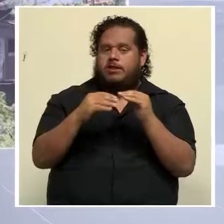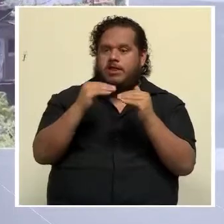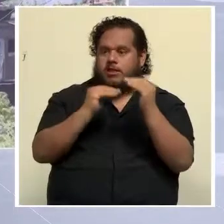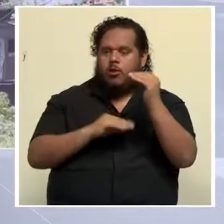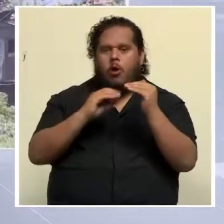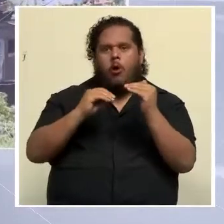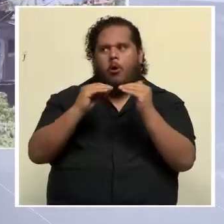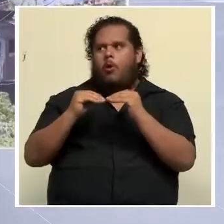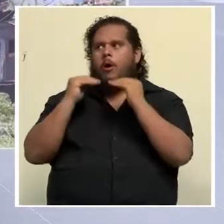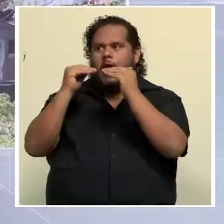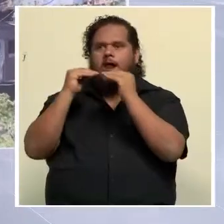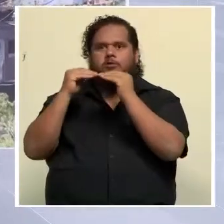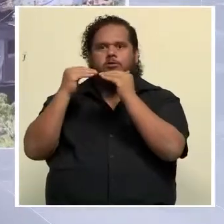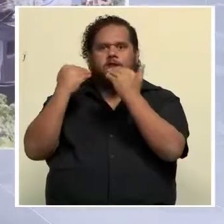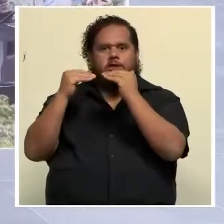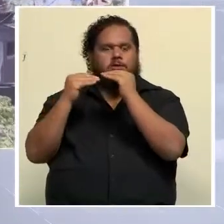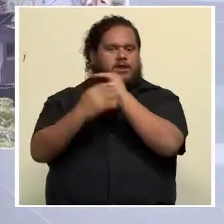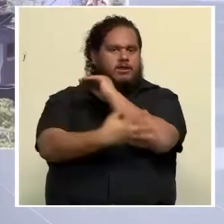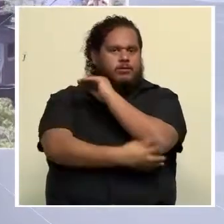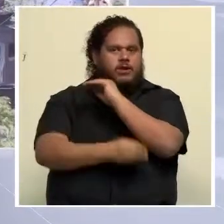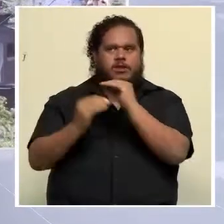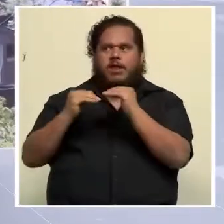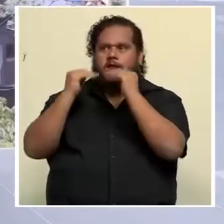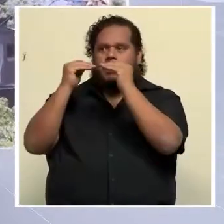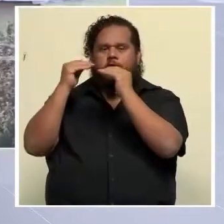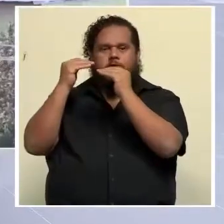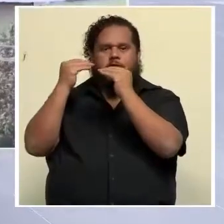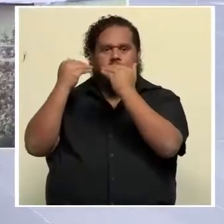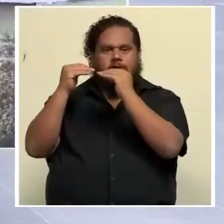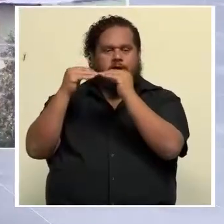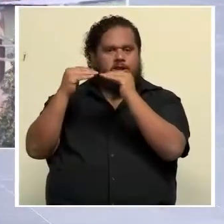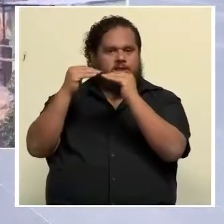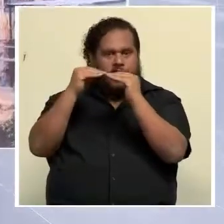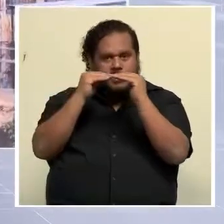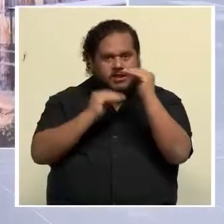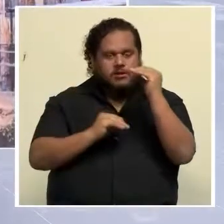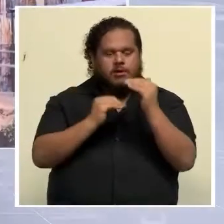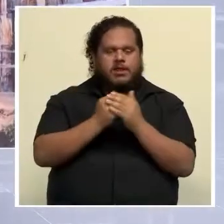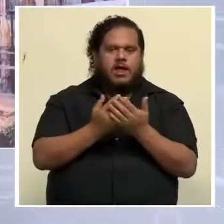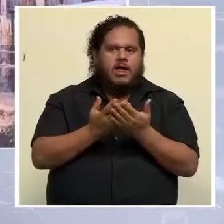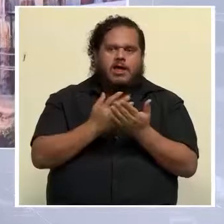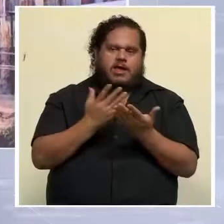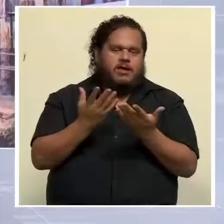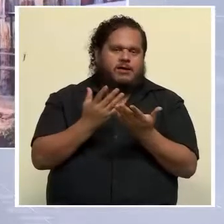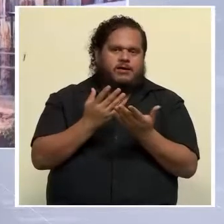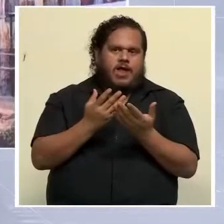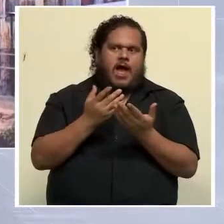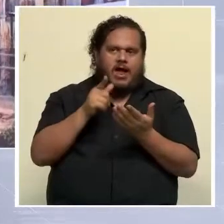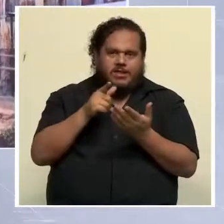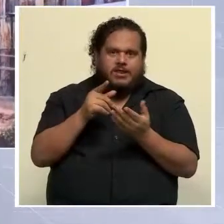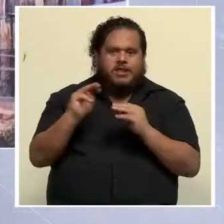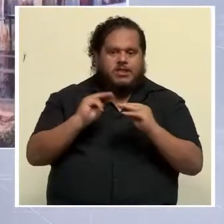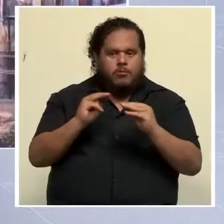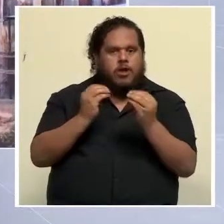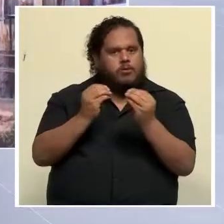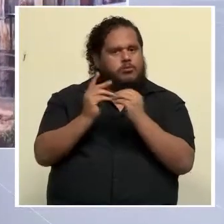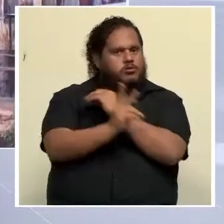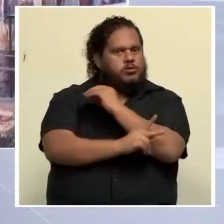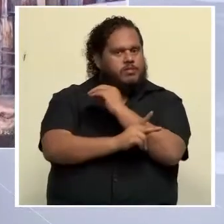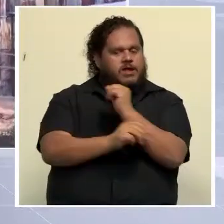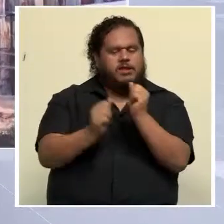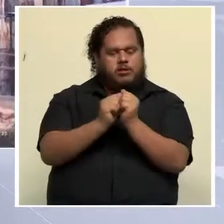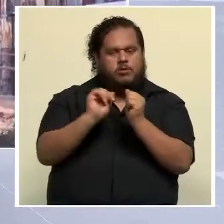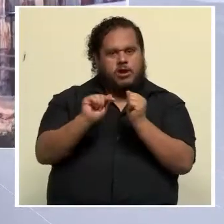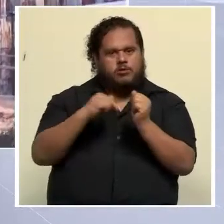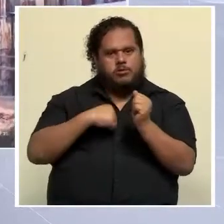niveles de pobreza, altos niveles de desigualdad, o todos los escenarios que hay en el medio, que es por donde usualmente se mueven la mayoría de países. Entonces, con esto lo que quiero decir es que